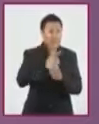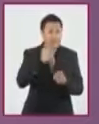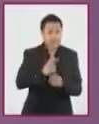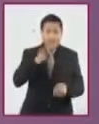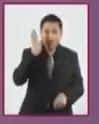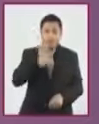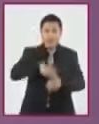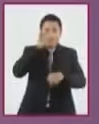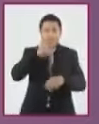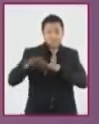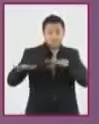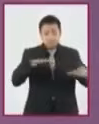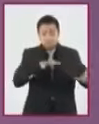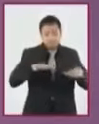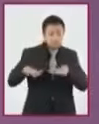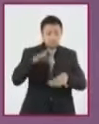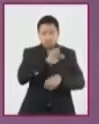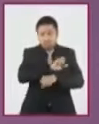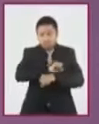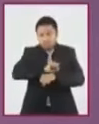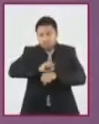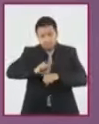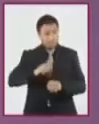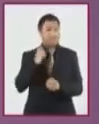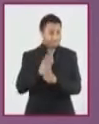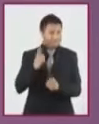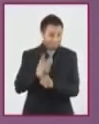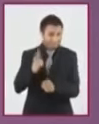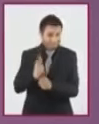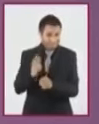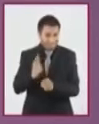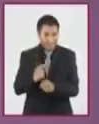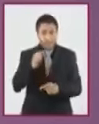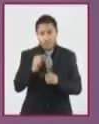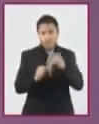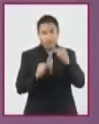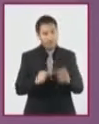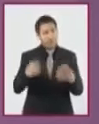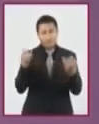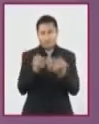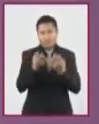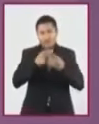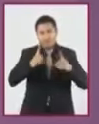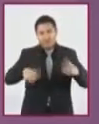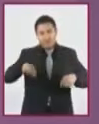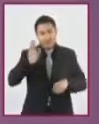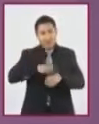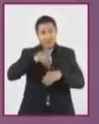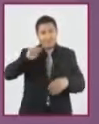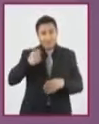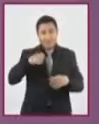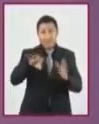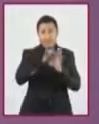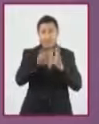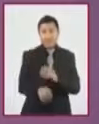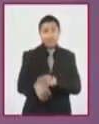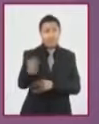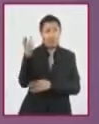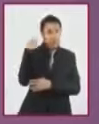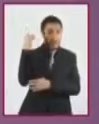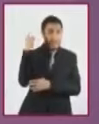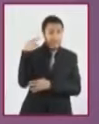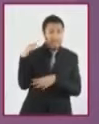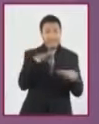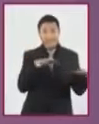que hay en el subsuelo, se han podido desarrollar otro tipo de tecnologías, como es la alerta sísmica. Esta consiste